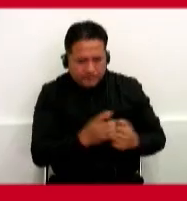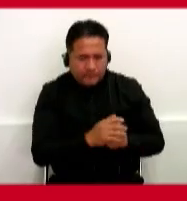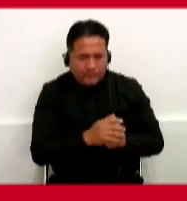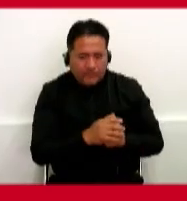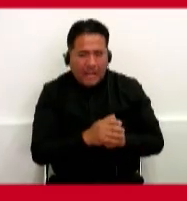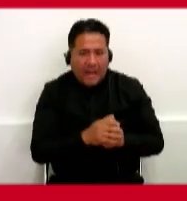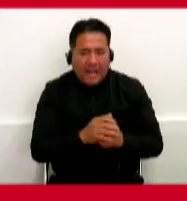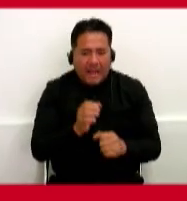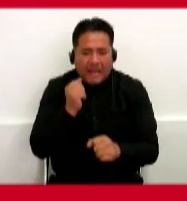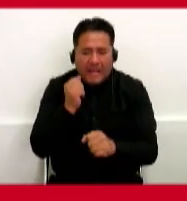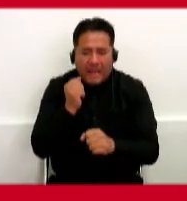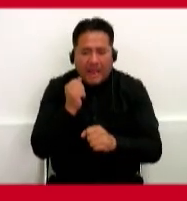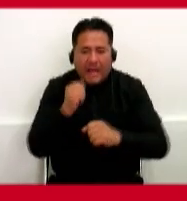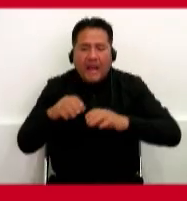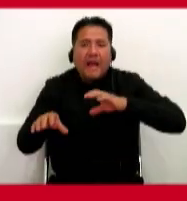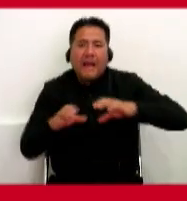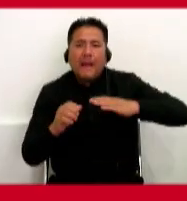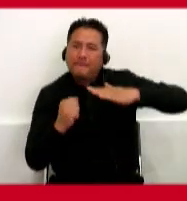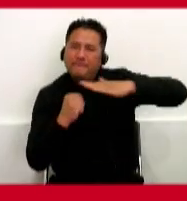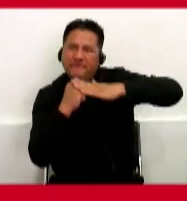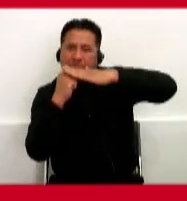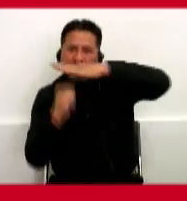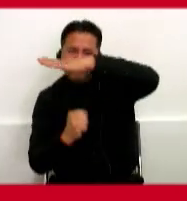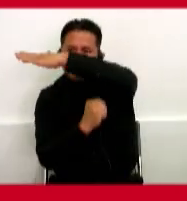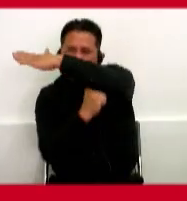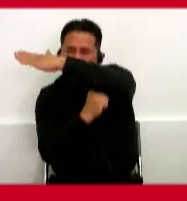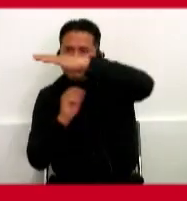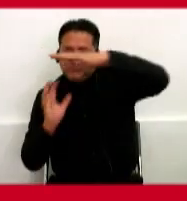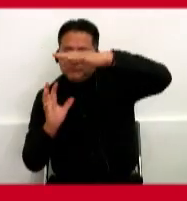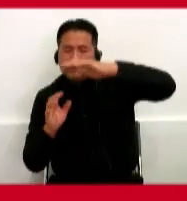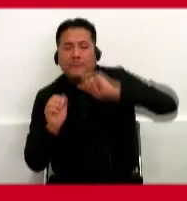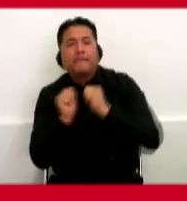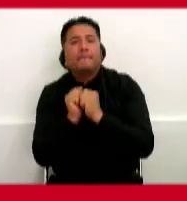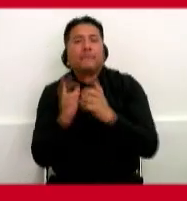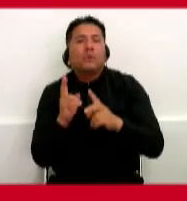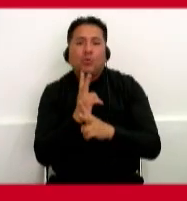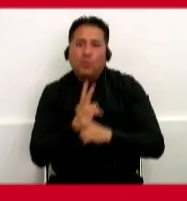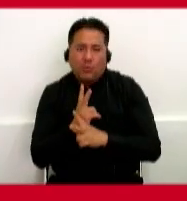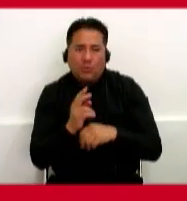comprometer la estabilidad ni la seguridad de nuestra gente ni de la mina.